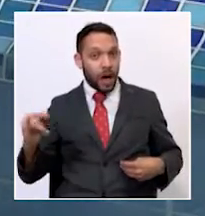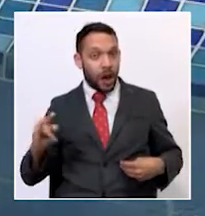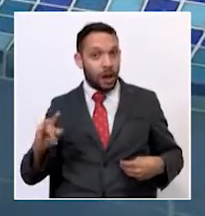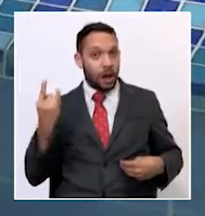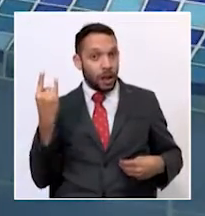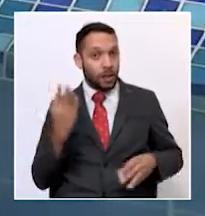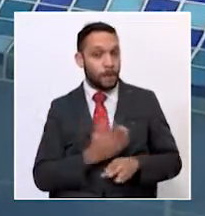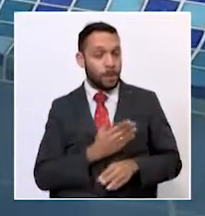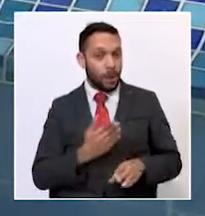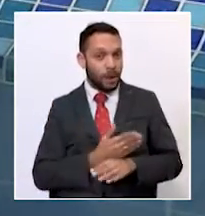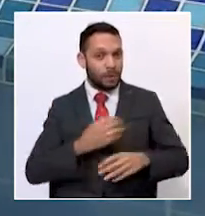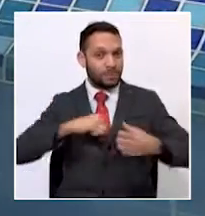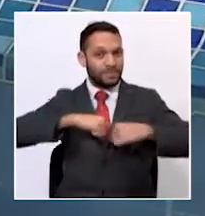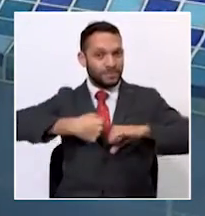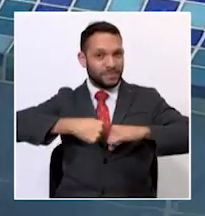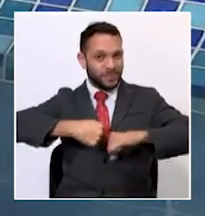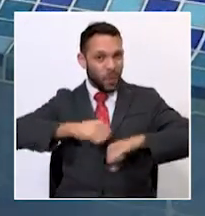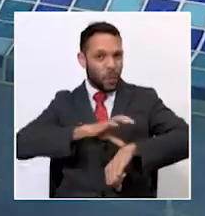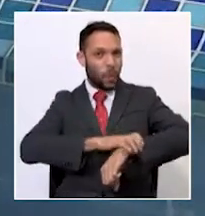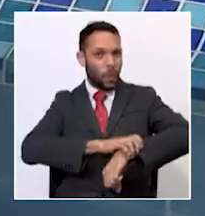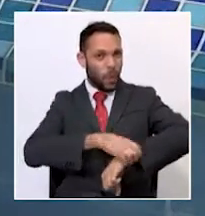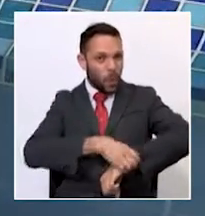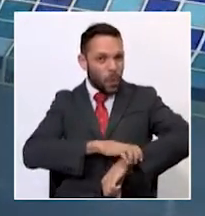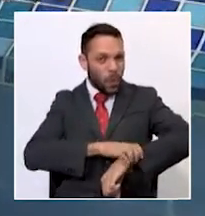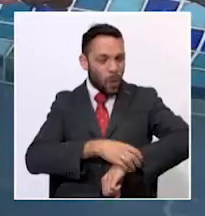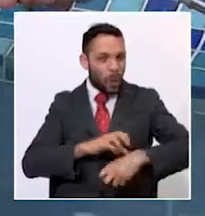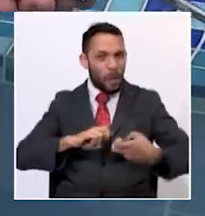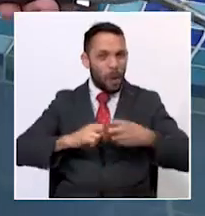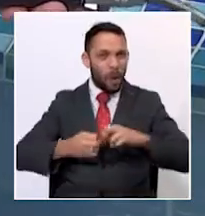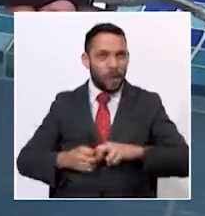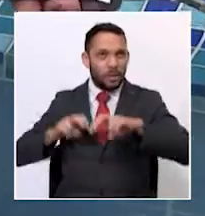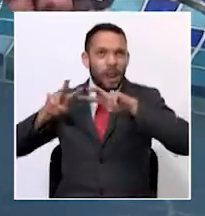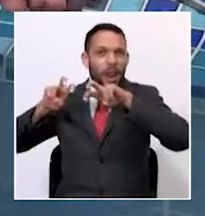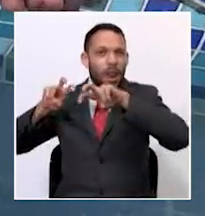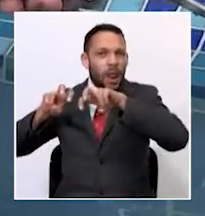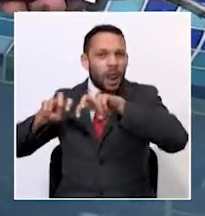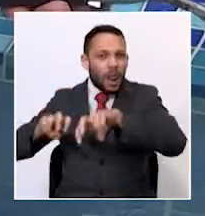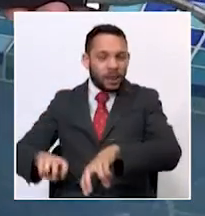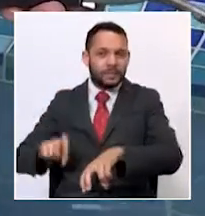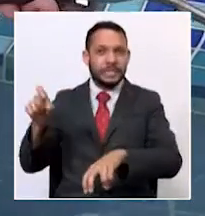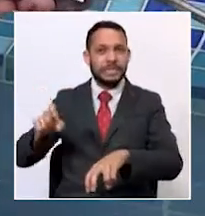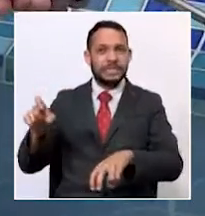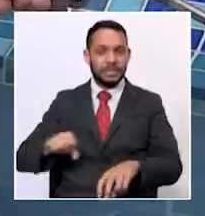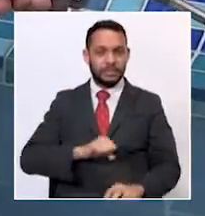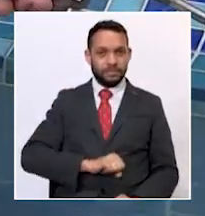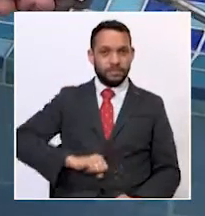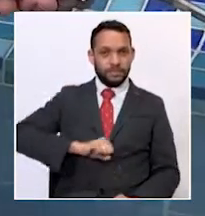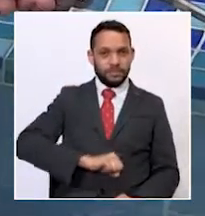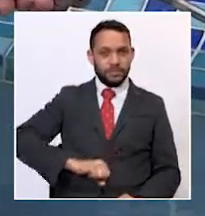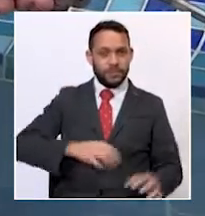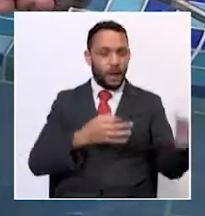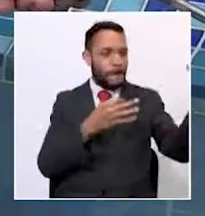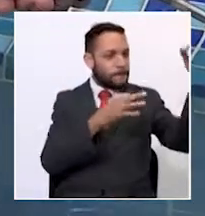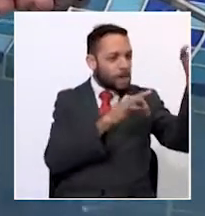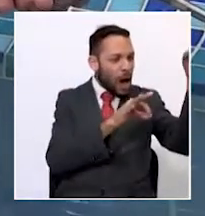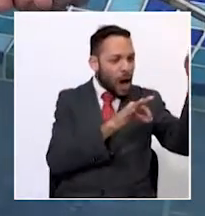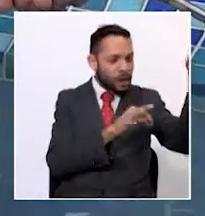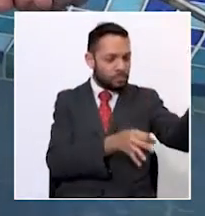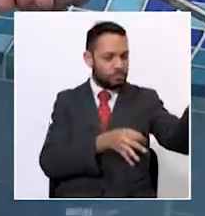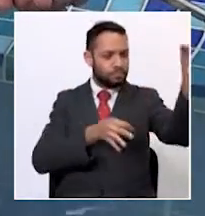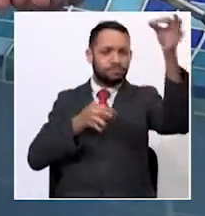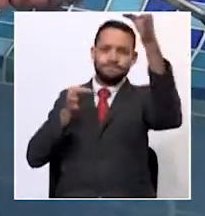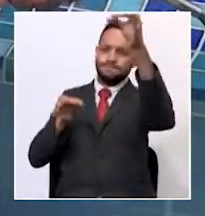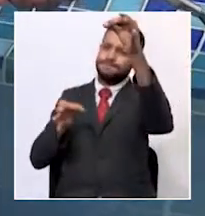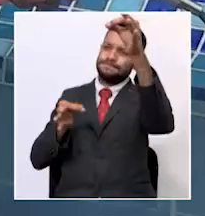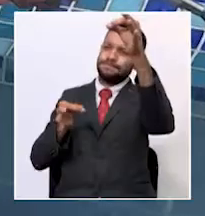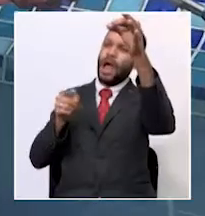o de rodilla o de cuello, es muy importante revisar esa radiografía, esa resonancia o la ecografía que